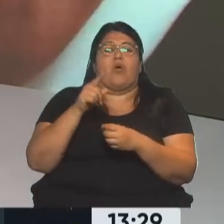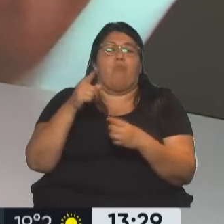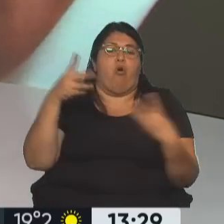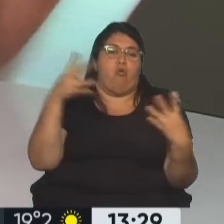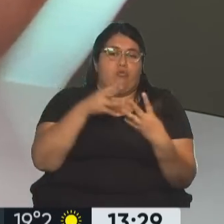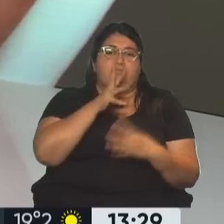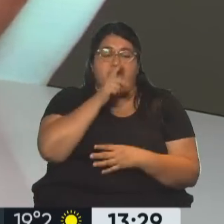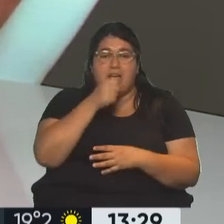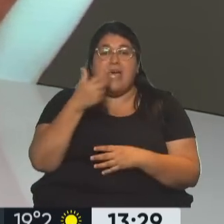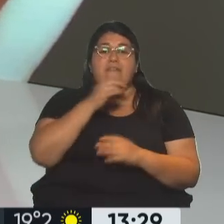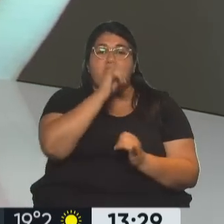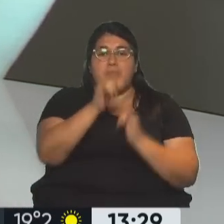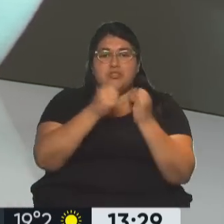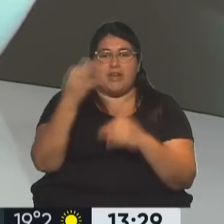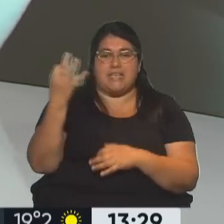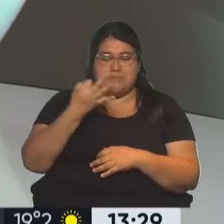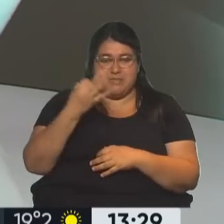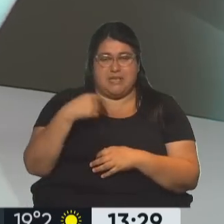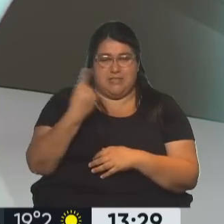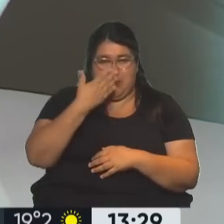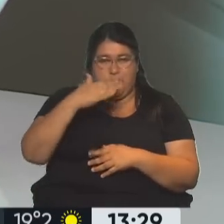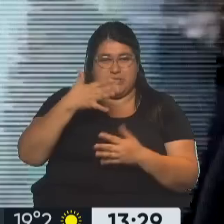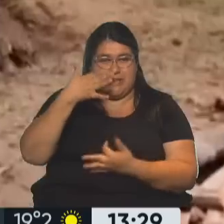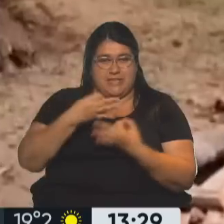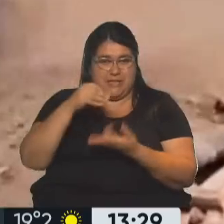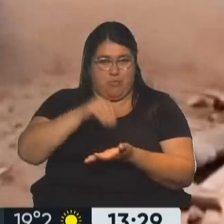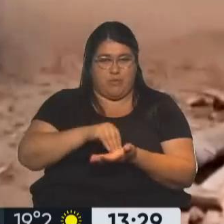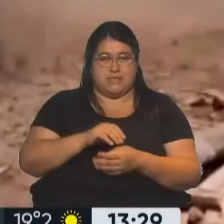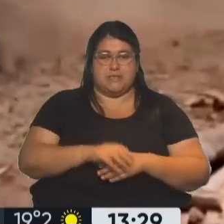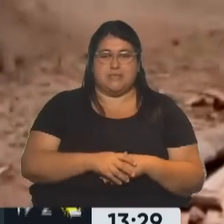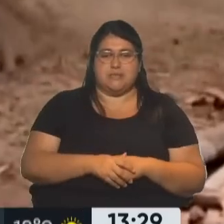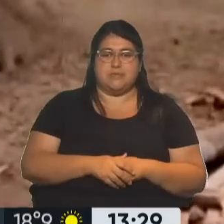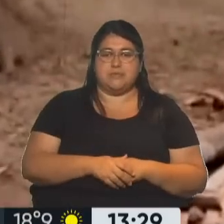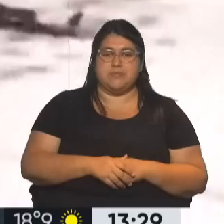Informe especial y ya analizamos este tema.